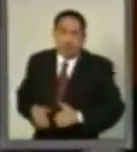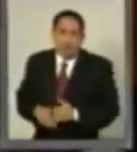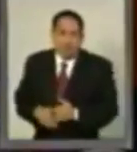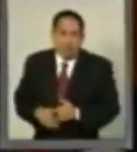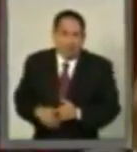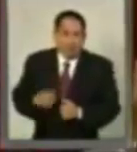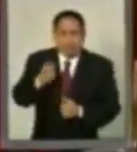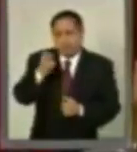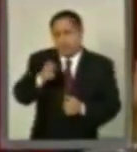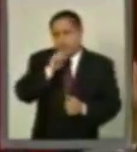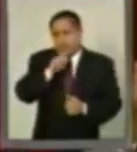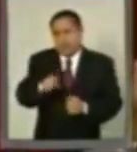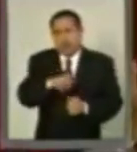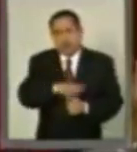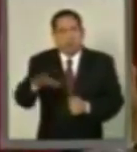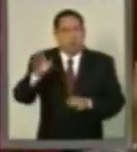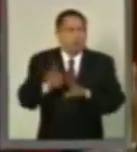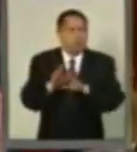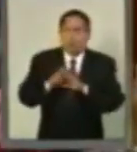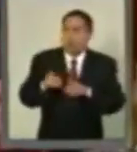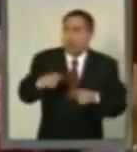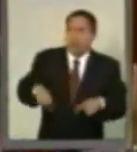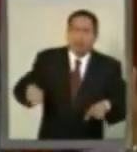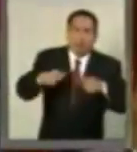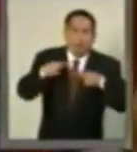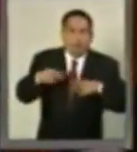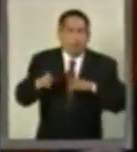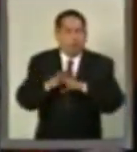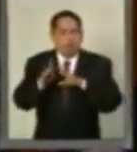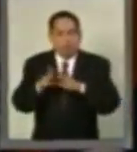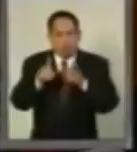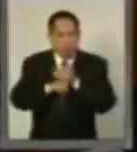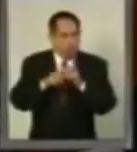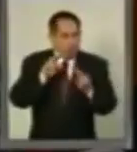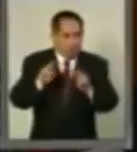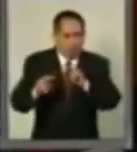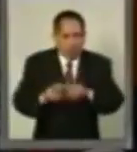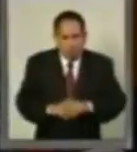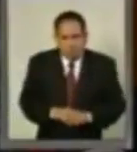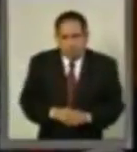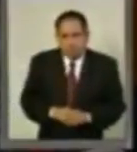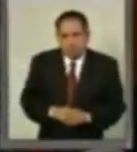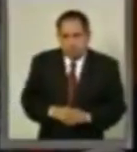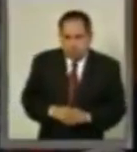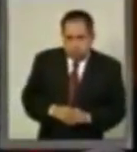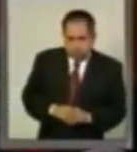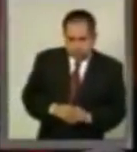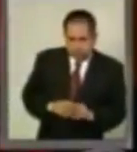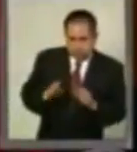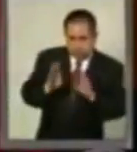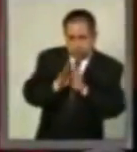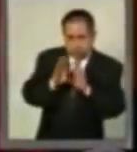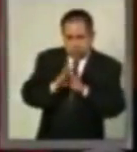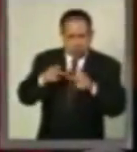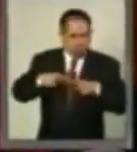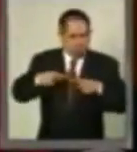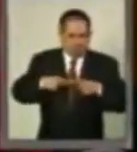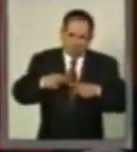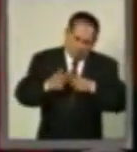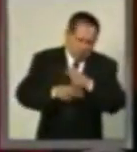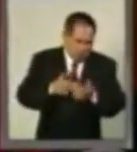Y es increíble lo que está haciendo la sociedad, la forma de enfrentarlo, las condiciones en que lo